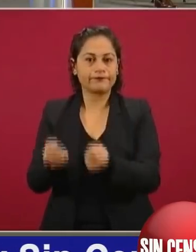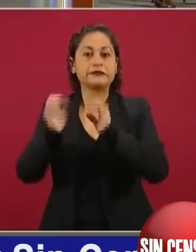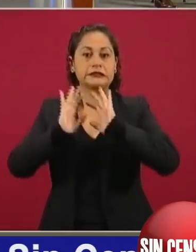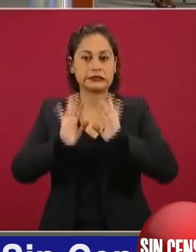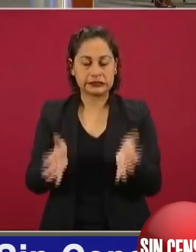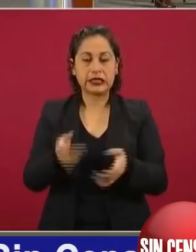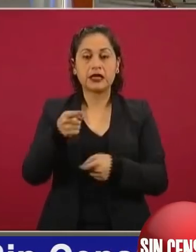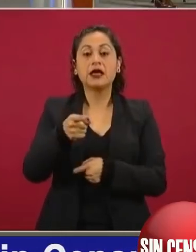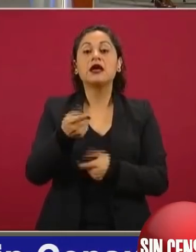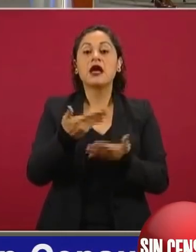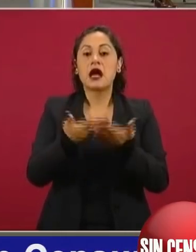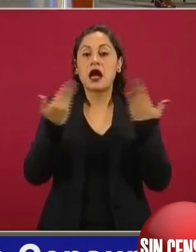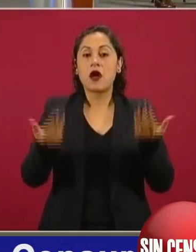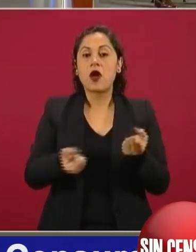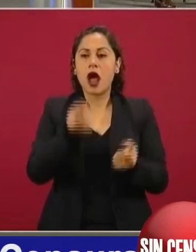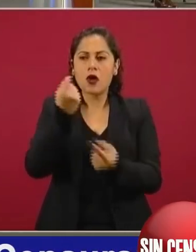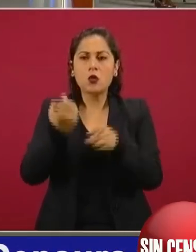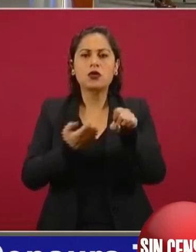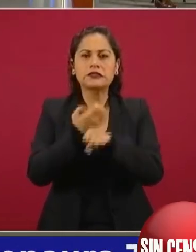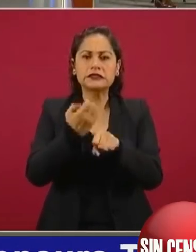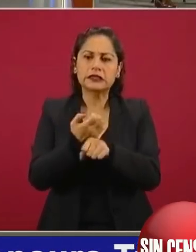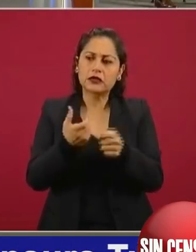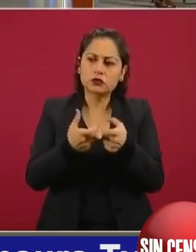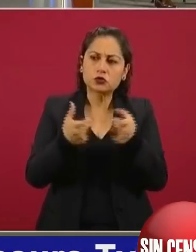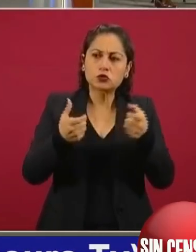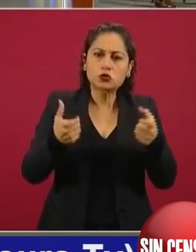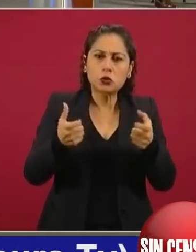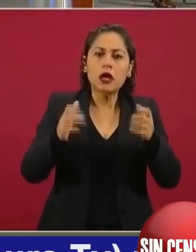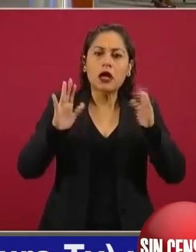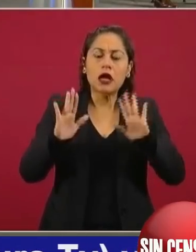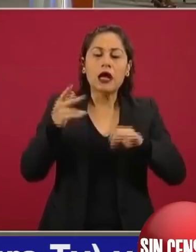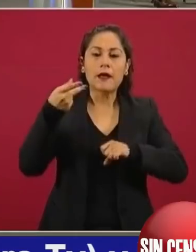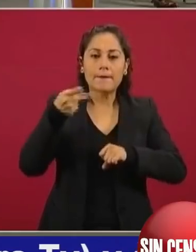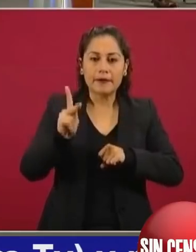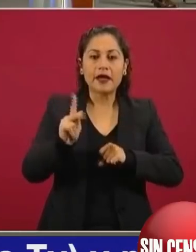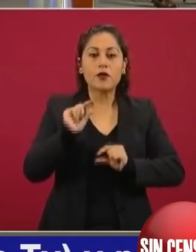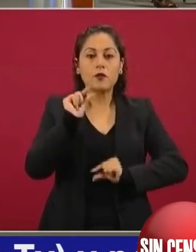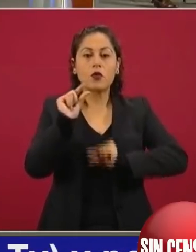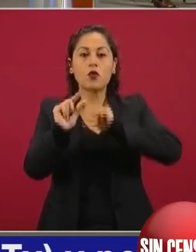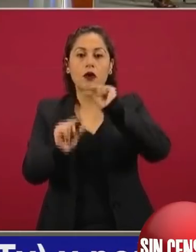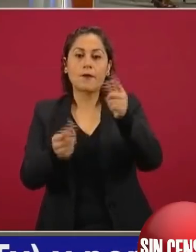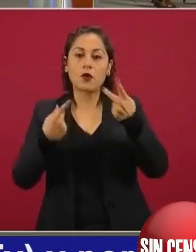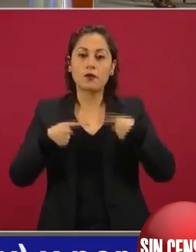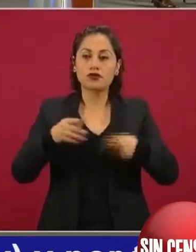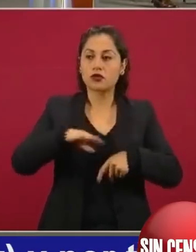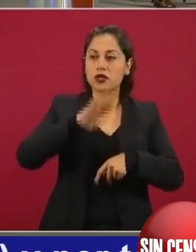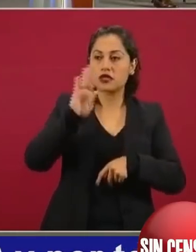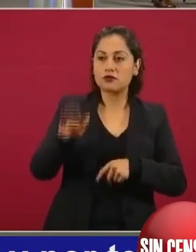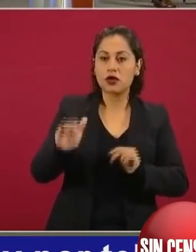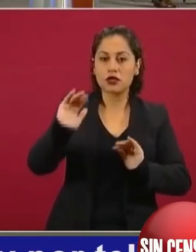los casos, y en su enorme mayoría los casos van reduciéndose en las